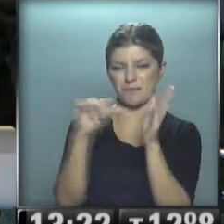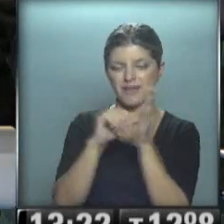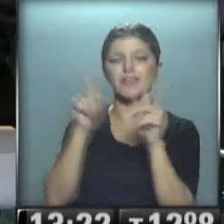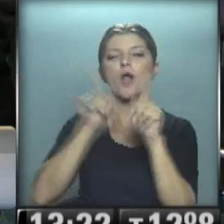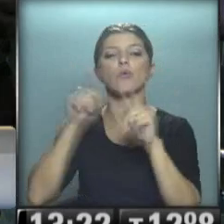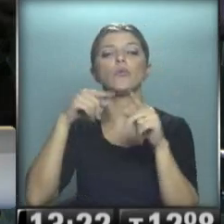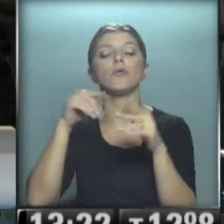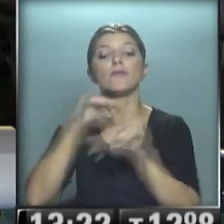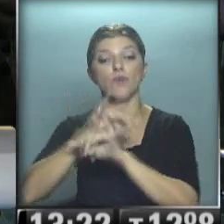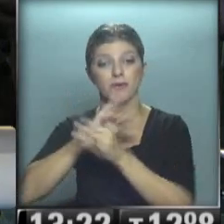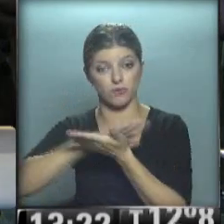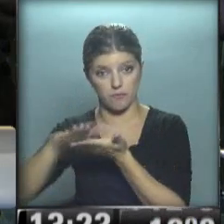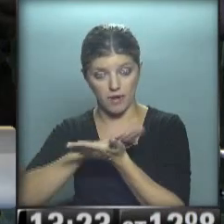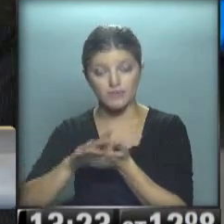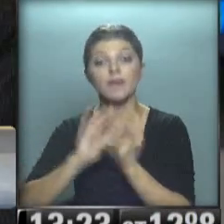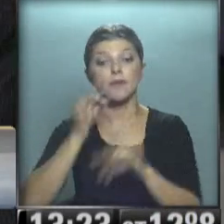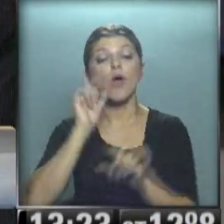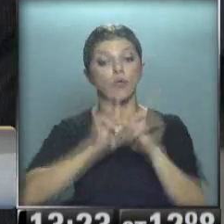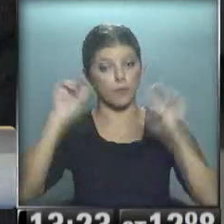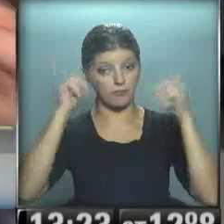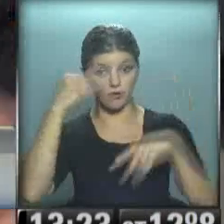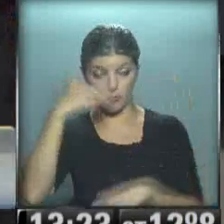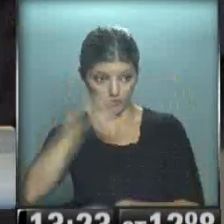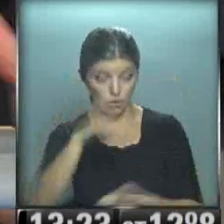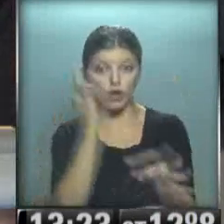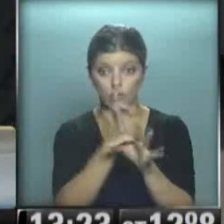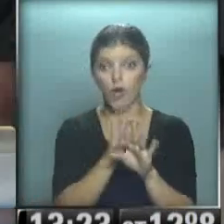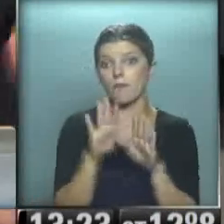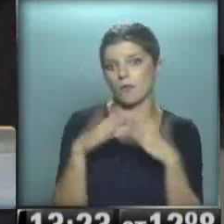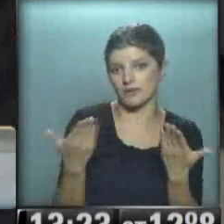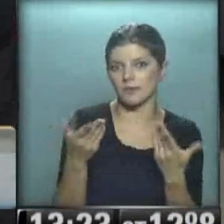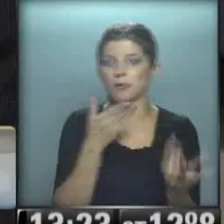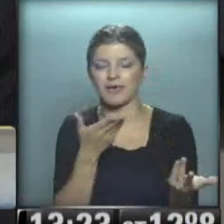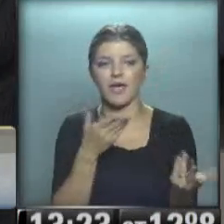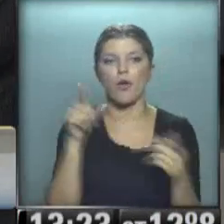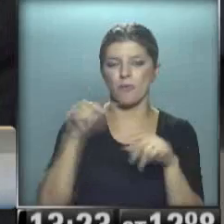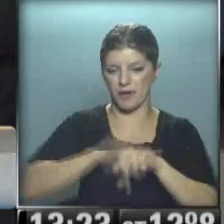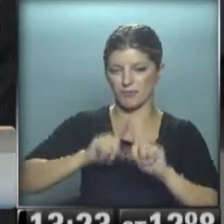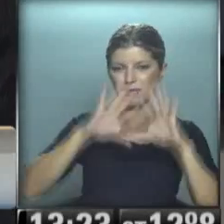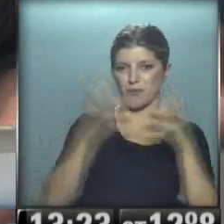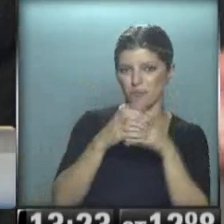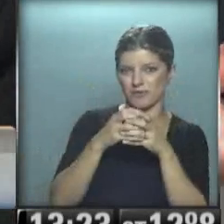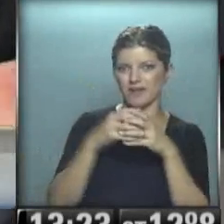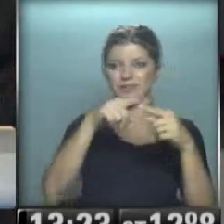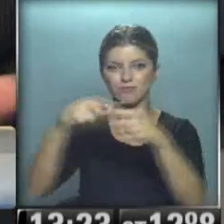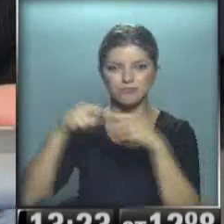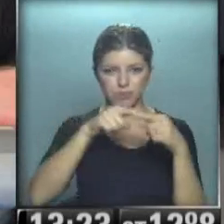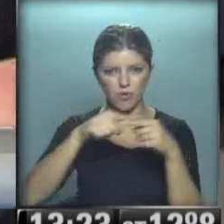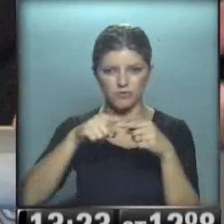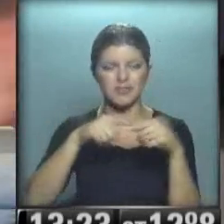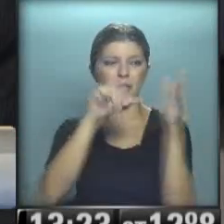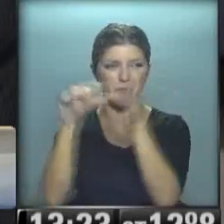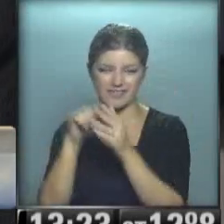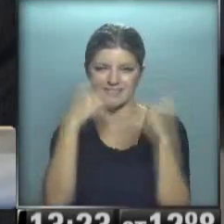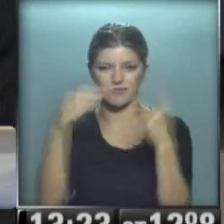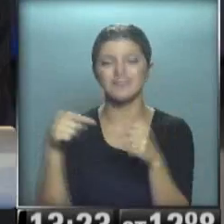docentes sabemos que utilizan este material en los colegios después, porque durante el mundial se discute mucho sobre qué es cada país. Así que esa es la idea, dar algunos